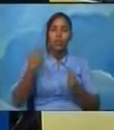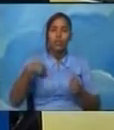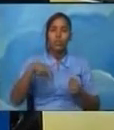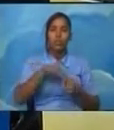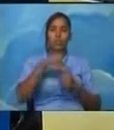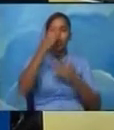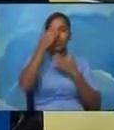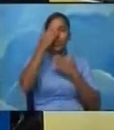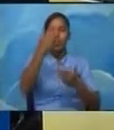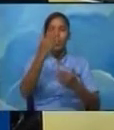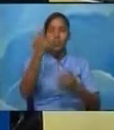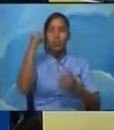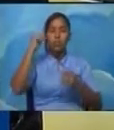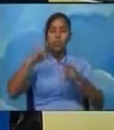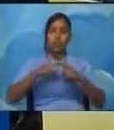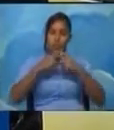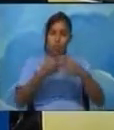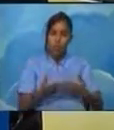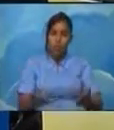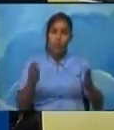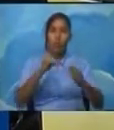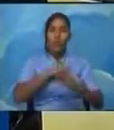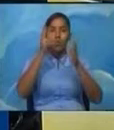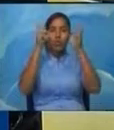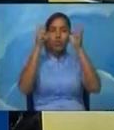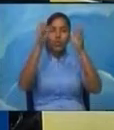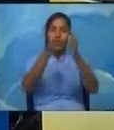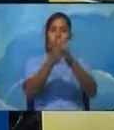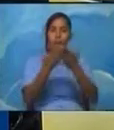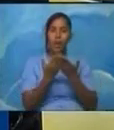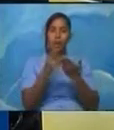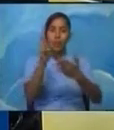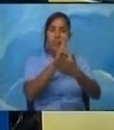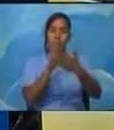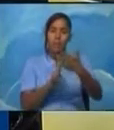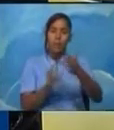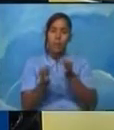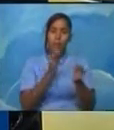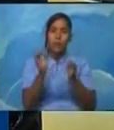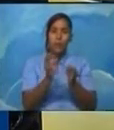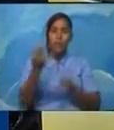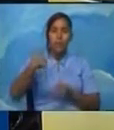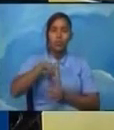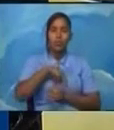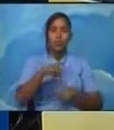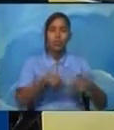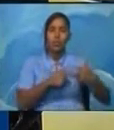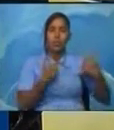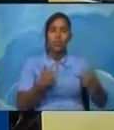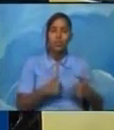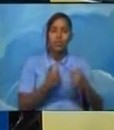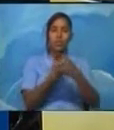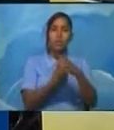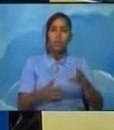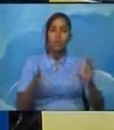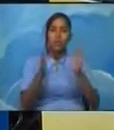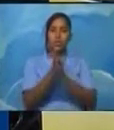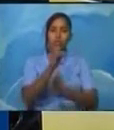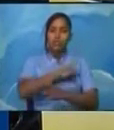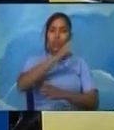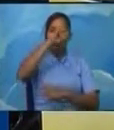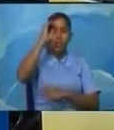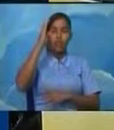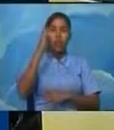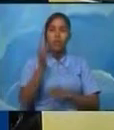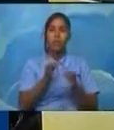Dios. Gracias por este honor de oír tu palabra, de leerla. Prepara nuestros corazones, Espíritu Santo de Dios, para